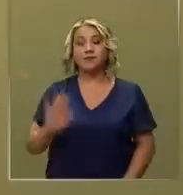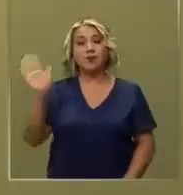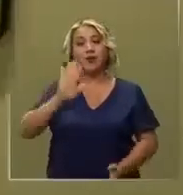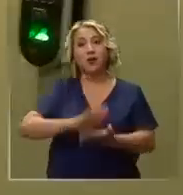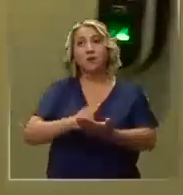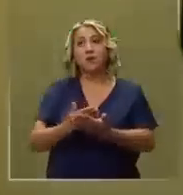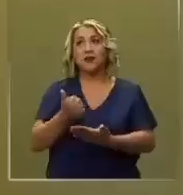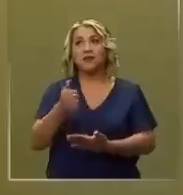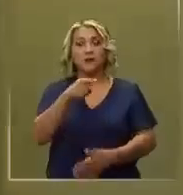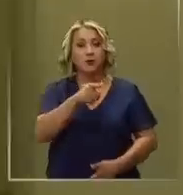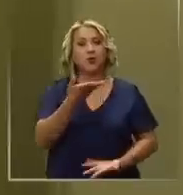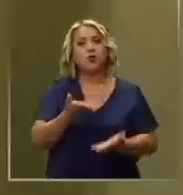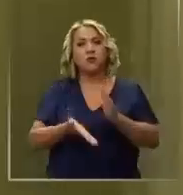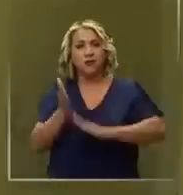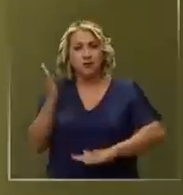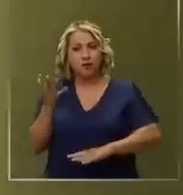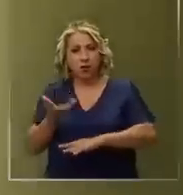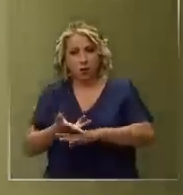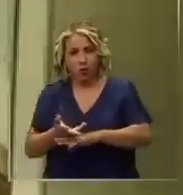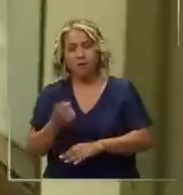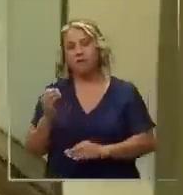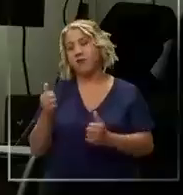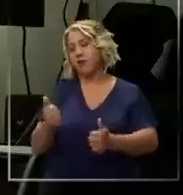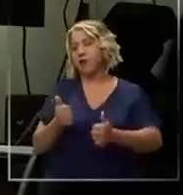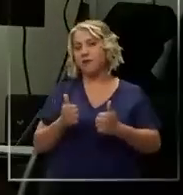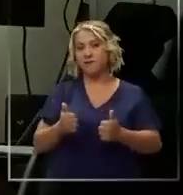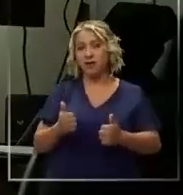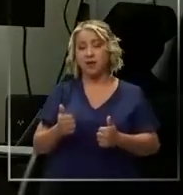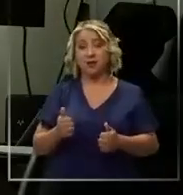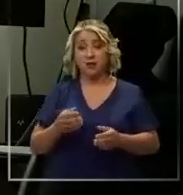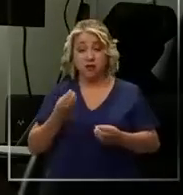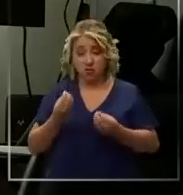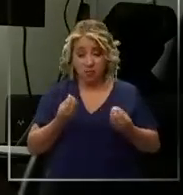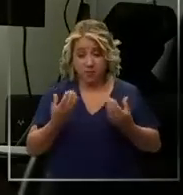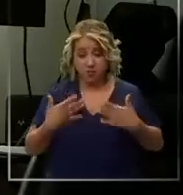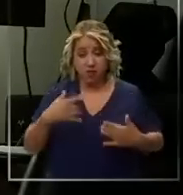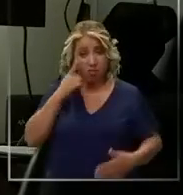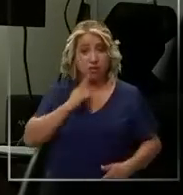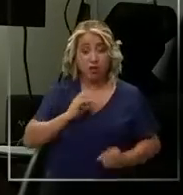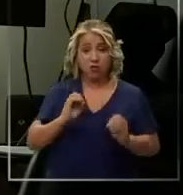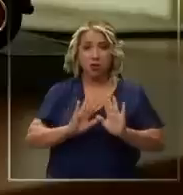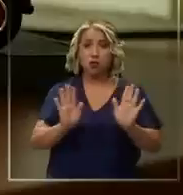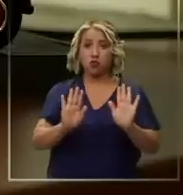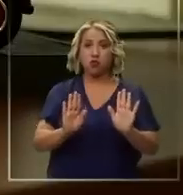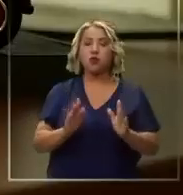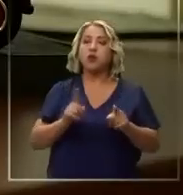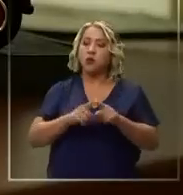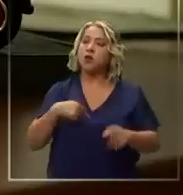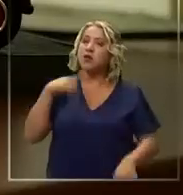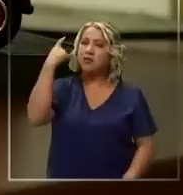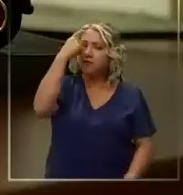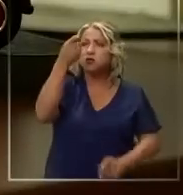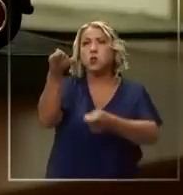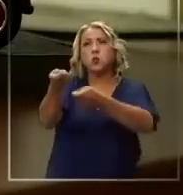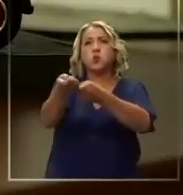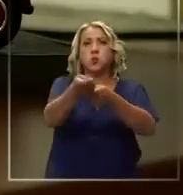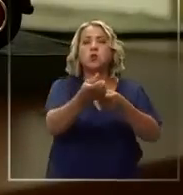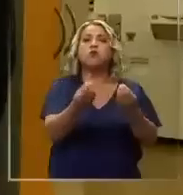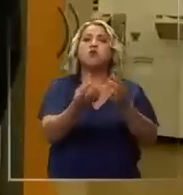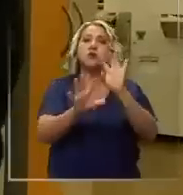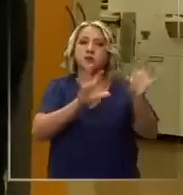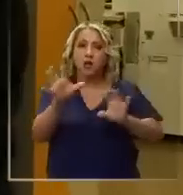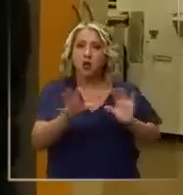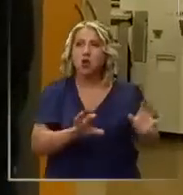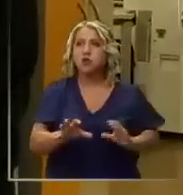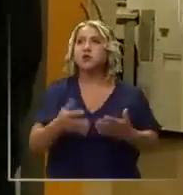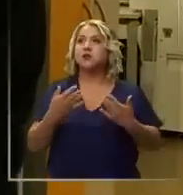estamos llegando, sí. Ay, ¿tú cómo estás? ¿Cómo te fue, man? Bien, súper bien, sí, súper bien. ¿No te pasó nada? No pasó nada, tú. Complicado, sí, hartas cosas,